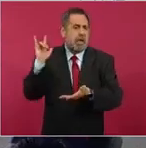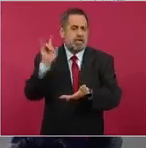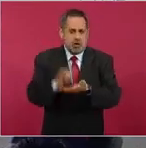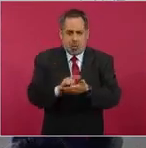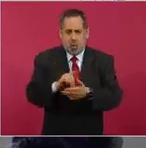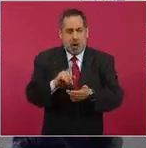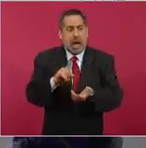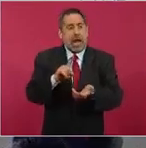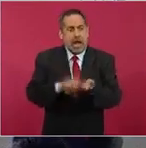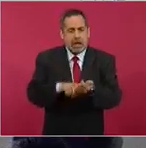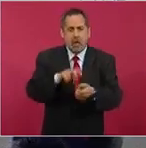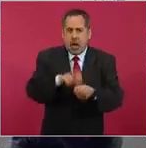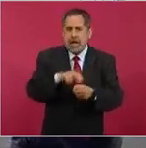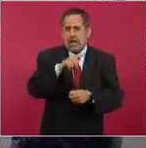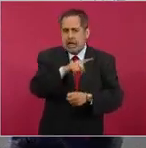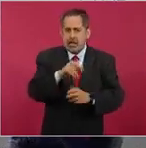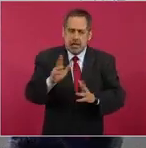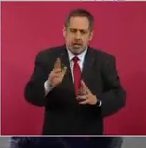Espero.